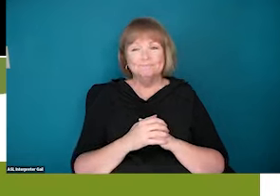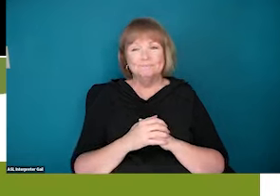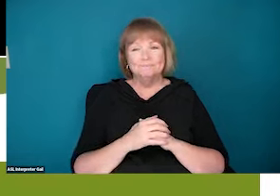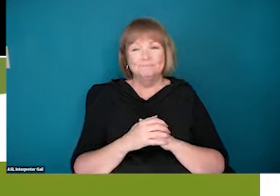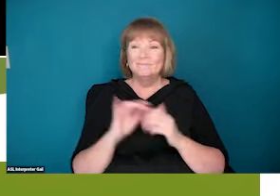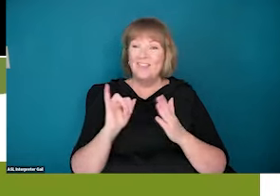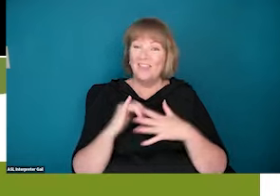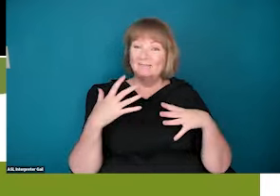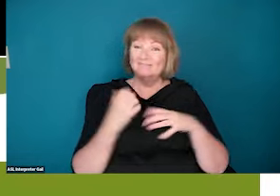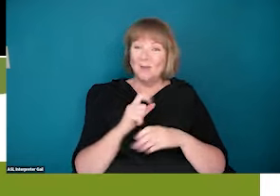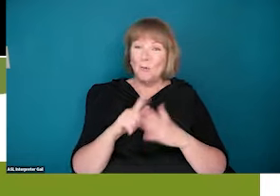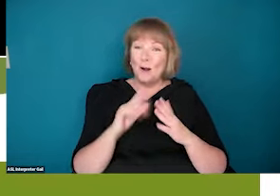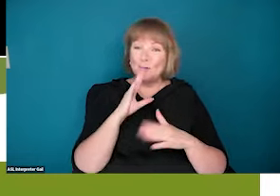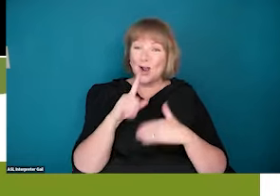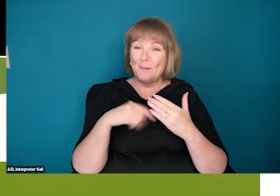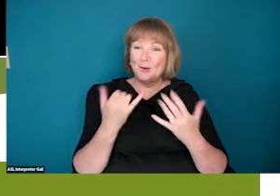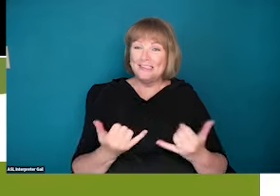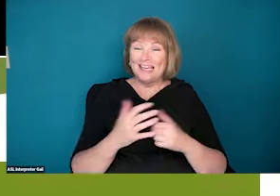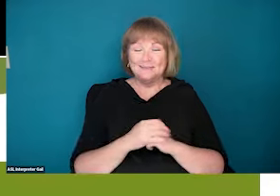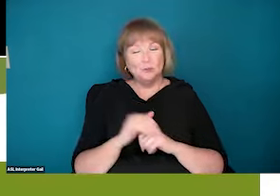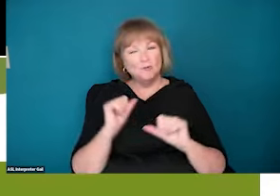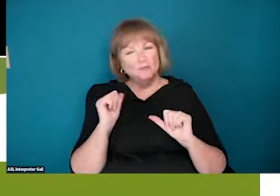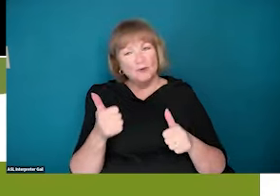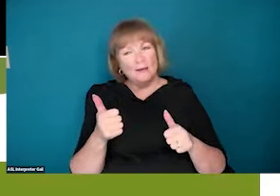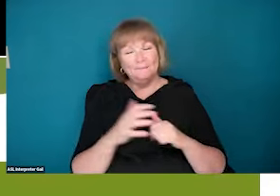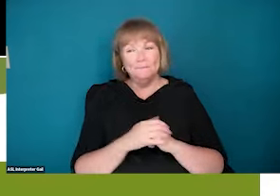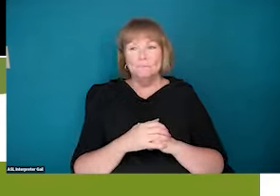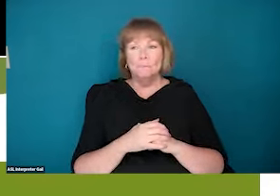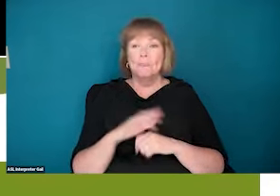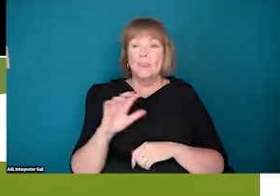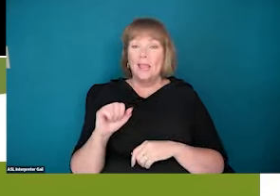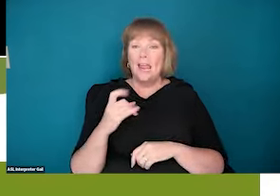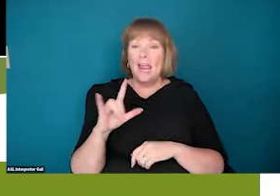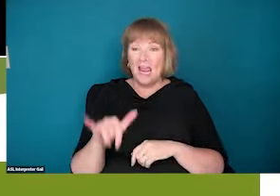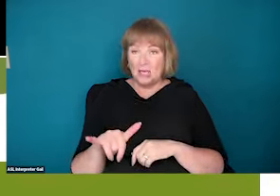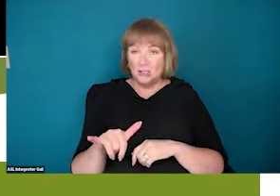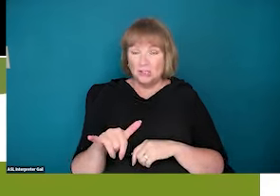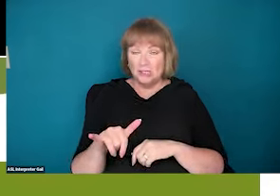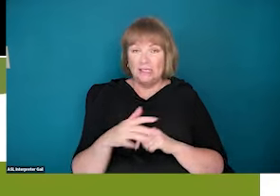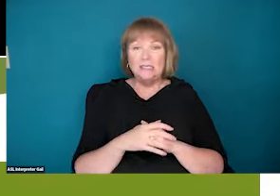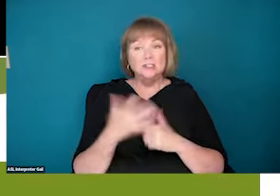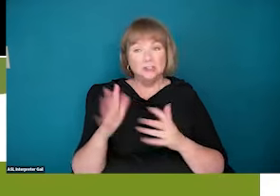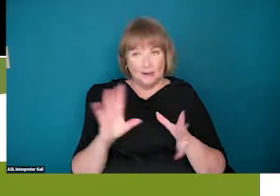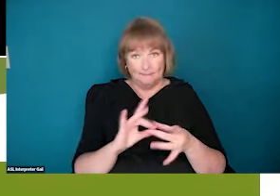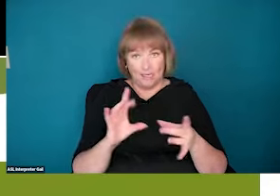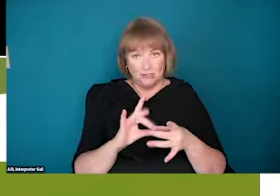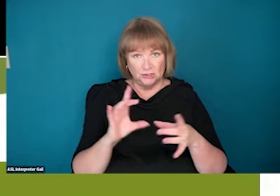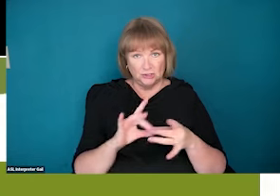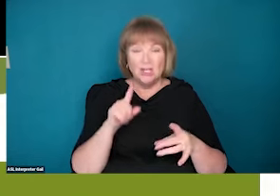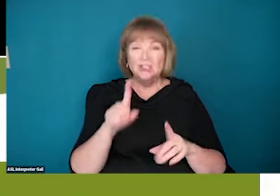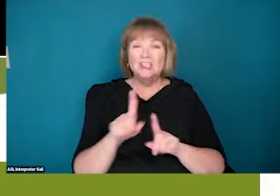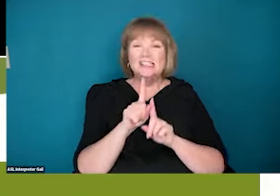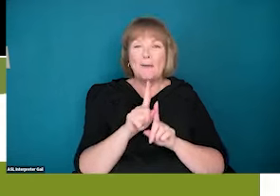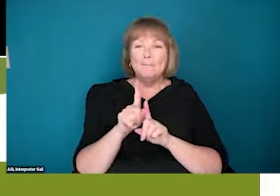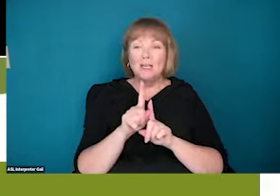con discapacidades, y eso es lo que voy a hablar de esto en el día de hoy. Ashley, como lo